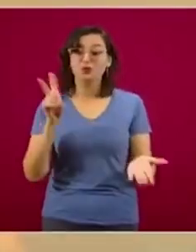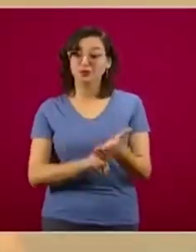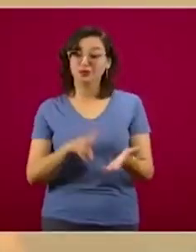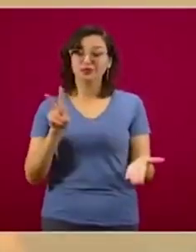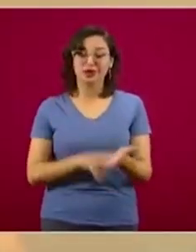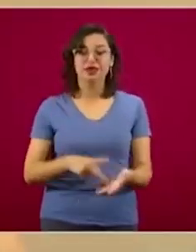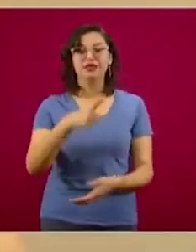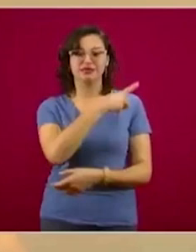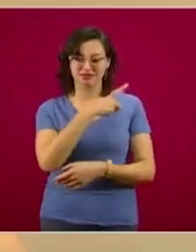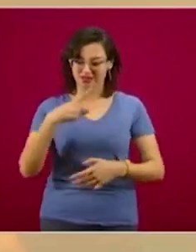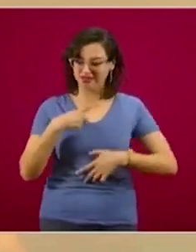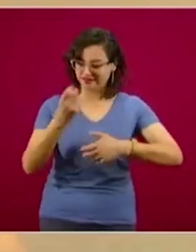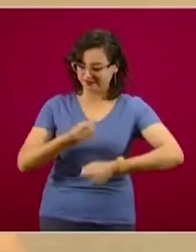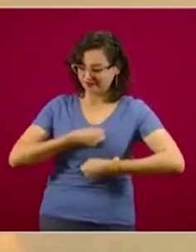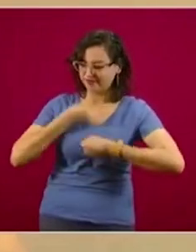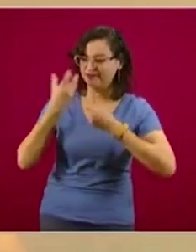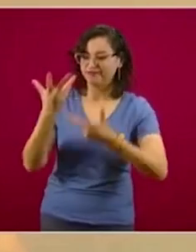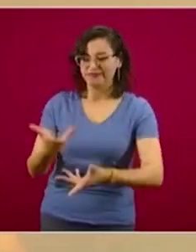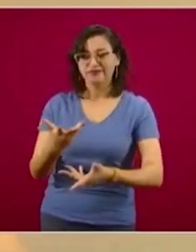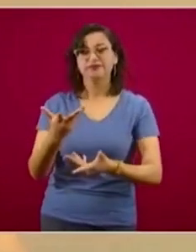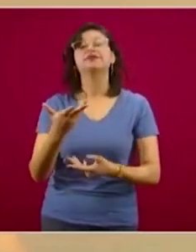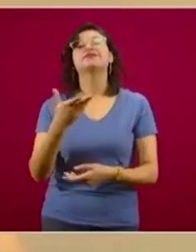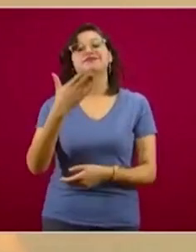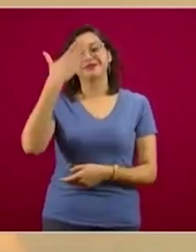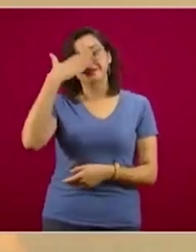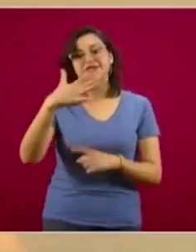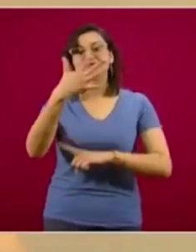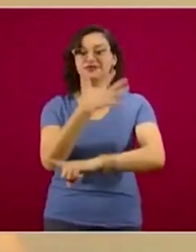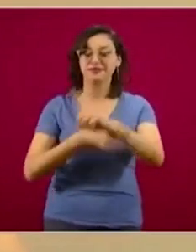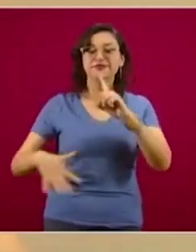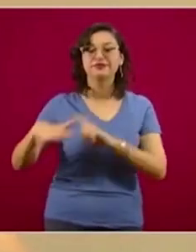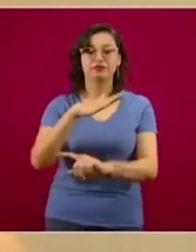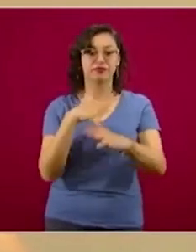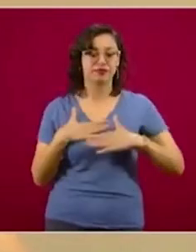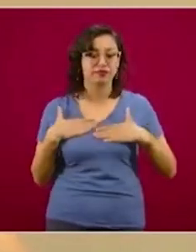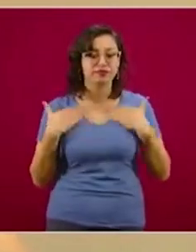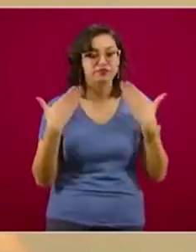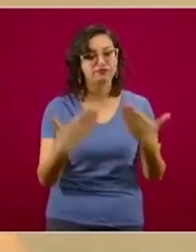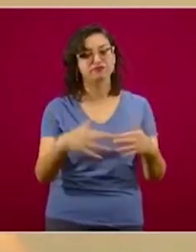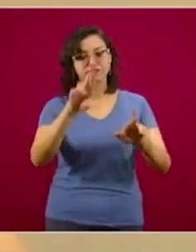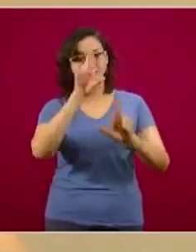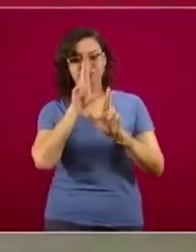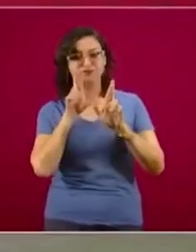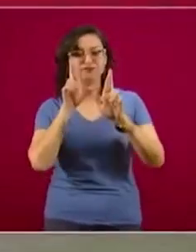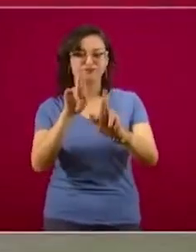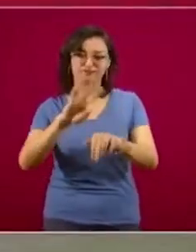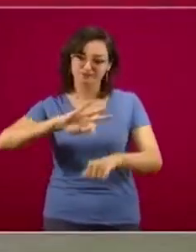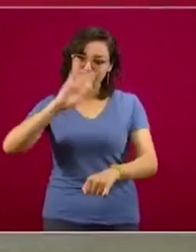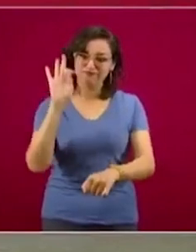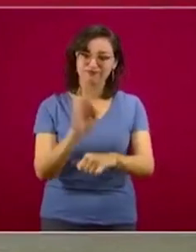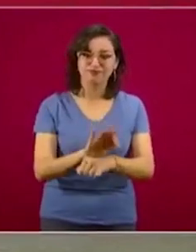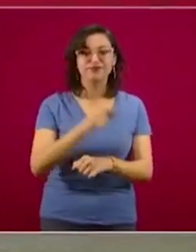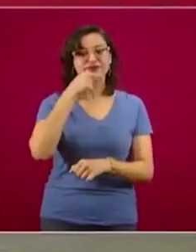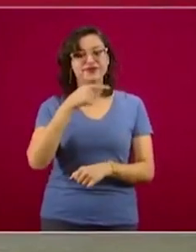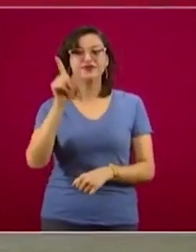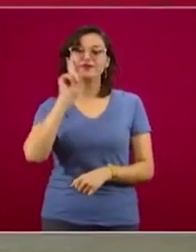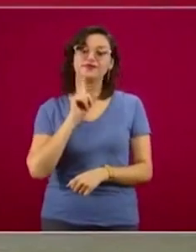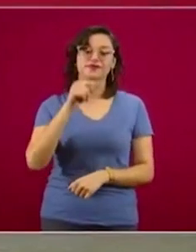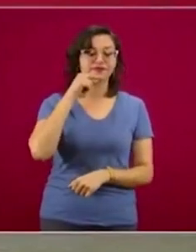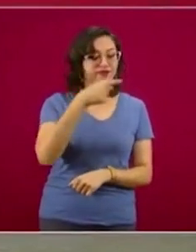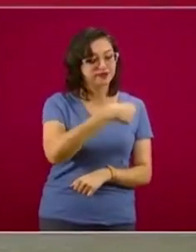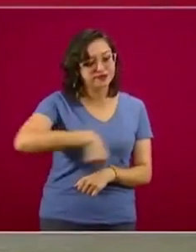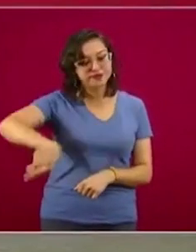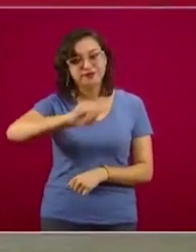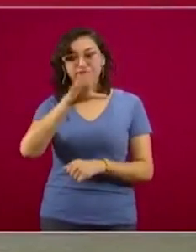enseñarles a transmitir los sentimientos sabiendo que estar en un ambiente de confianza de respeto de protección niñas y niños que